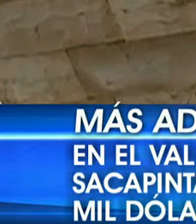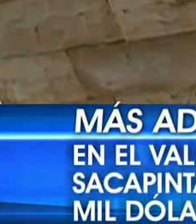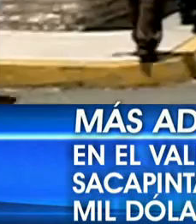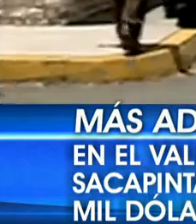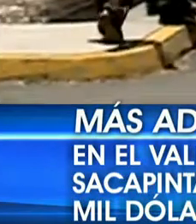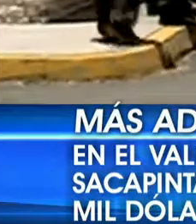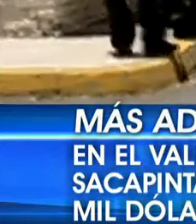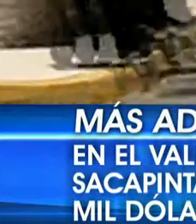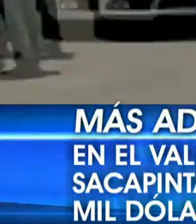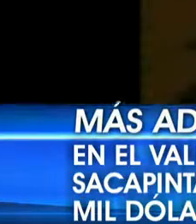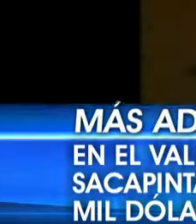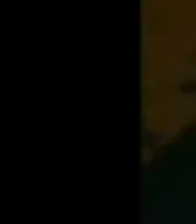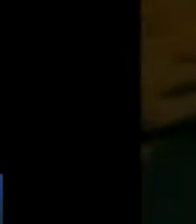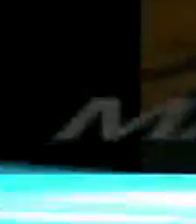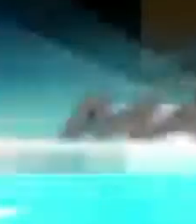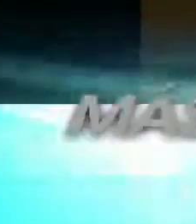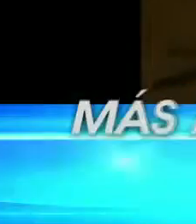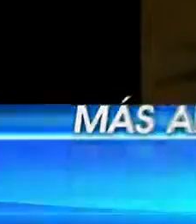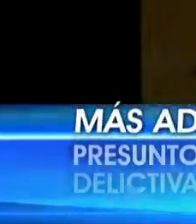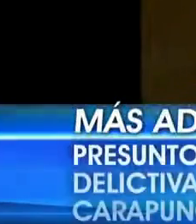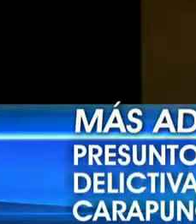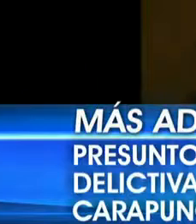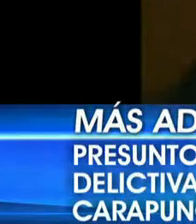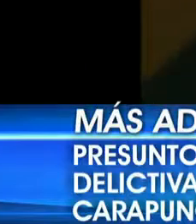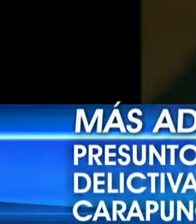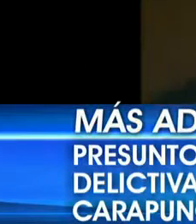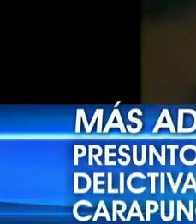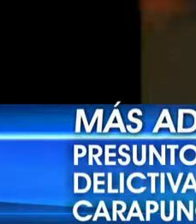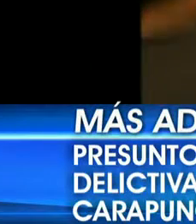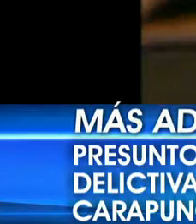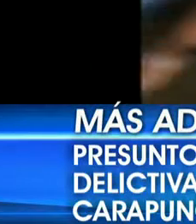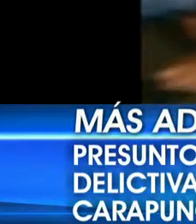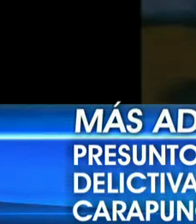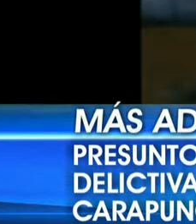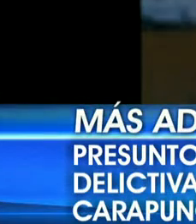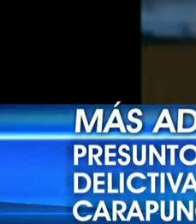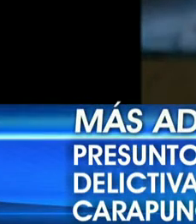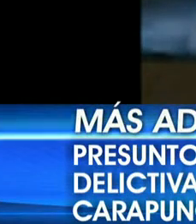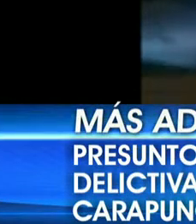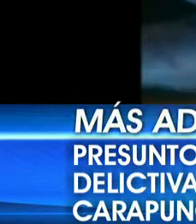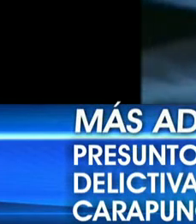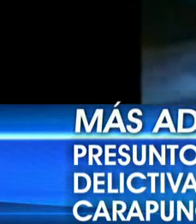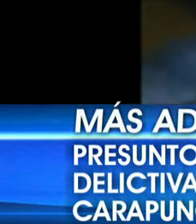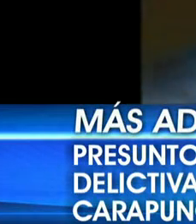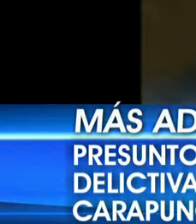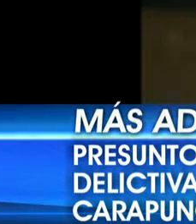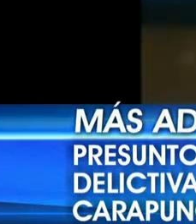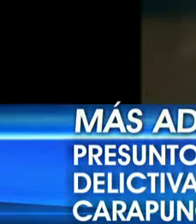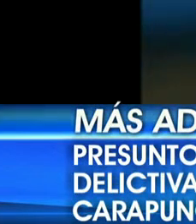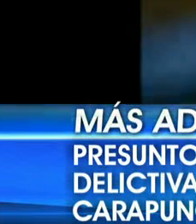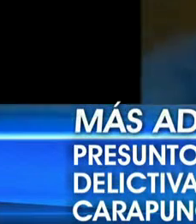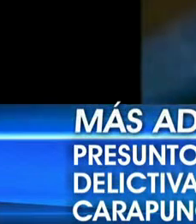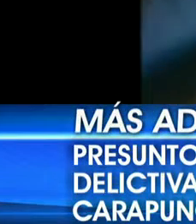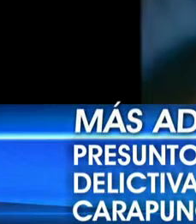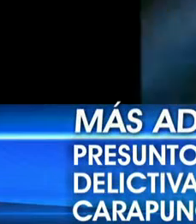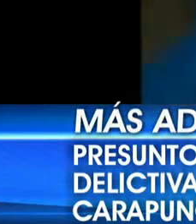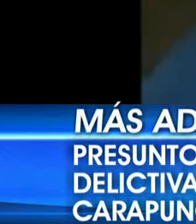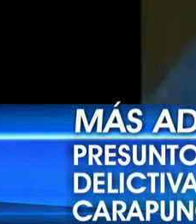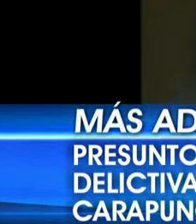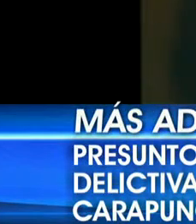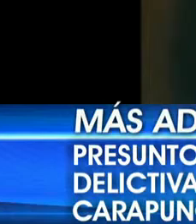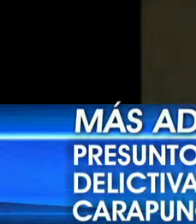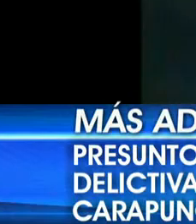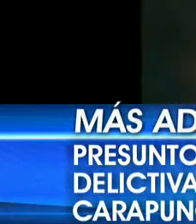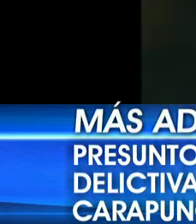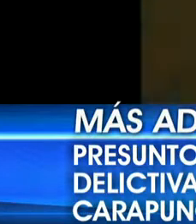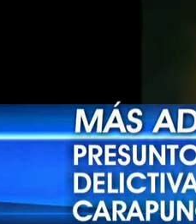los Chillos. Y en Garapungo, al norte de Quito, también se detuvo a tres sospechosos de conformar una banda delictiva. Pero en